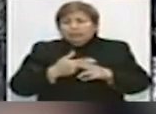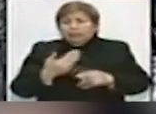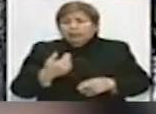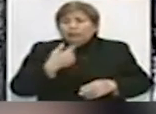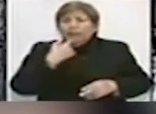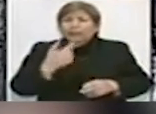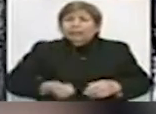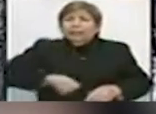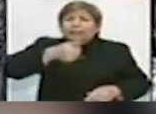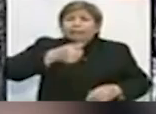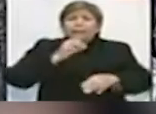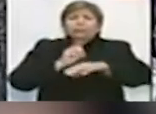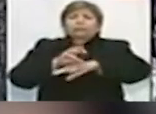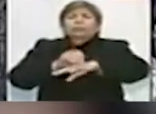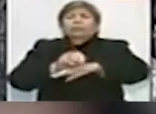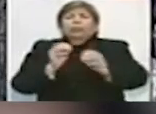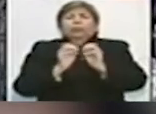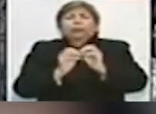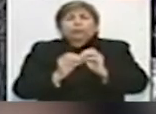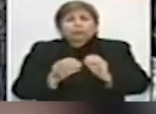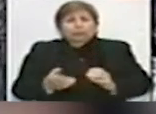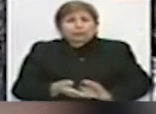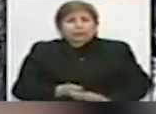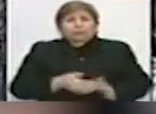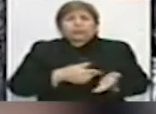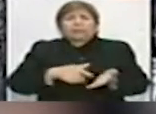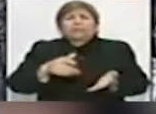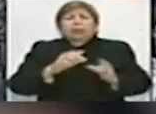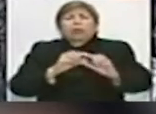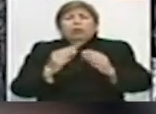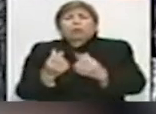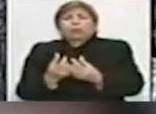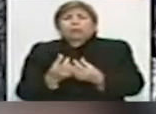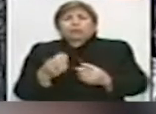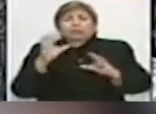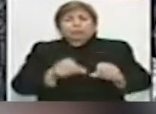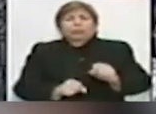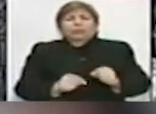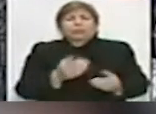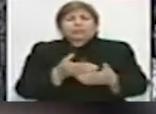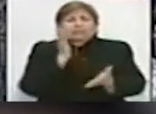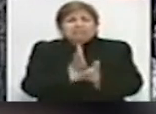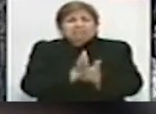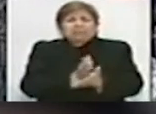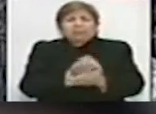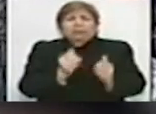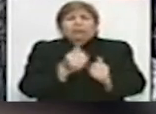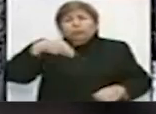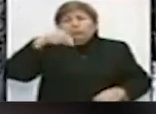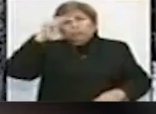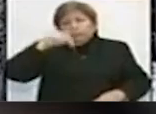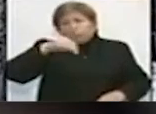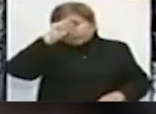en la que el jefe de estado sugiere como solución a las demandas de ciertos grupos la toma de medidas radicales por parte de la